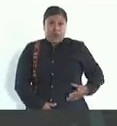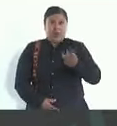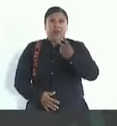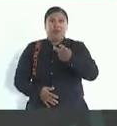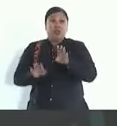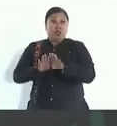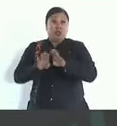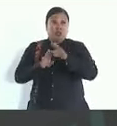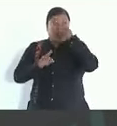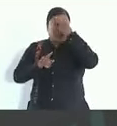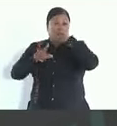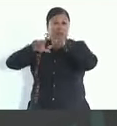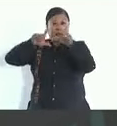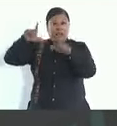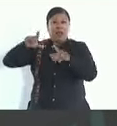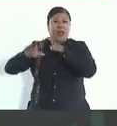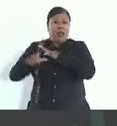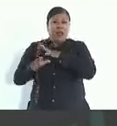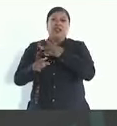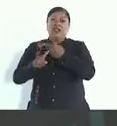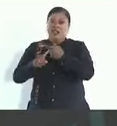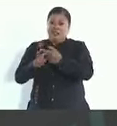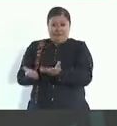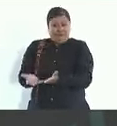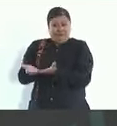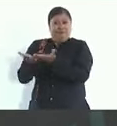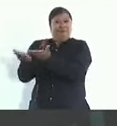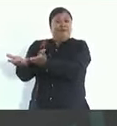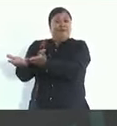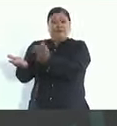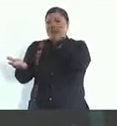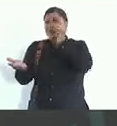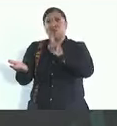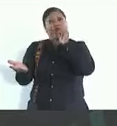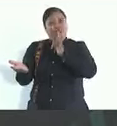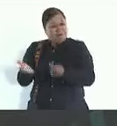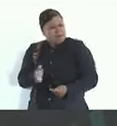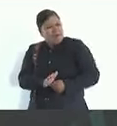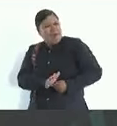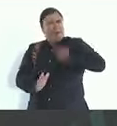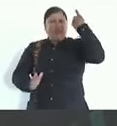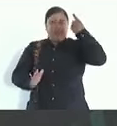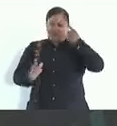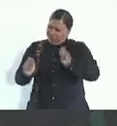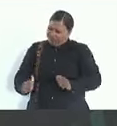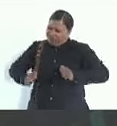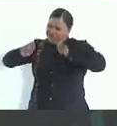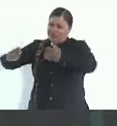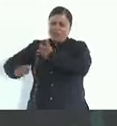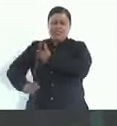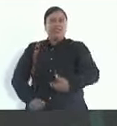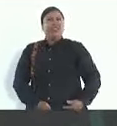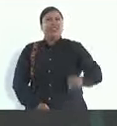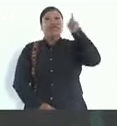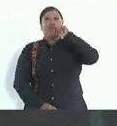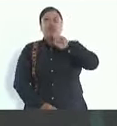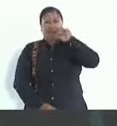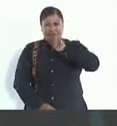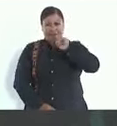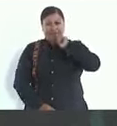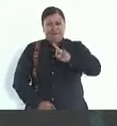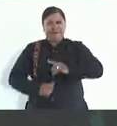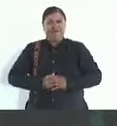la nación está en manos por primera vez de una mujer, por primera vez en nuestra historia.